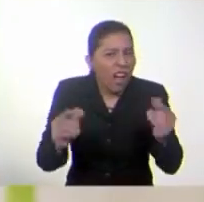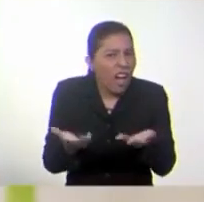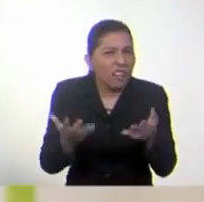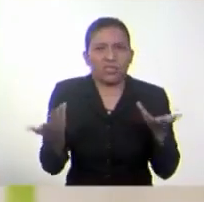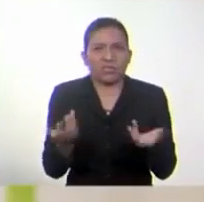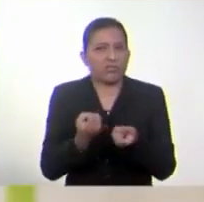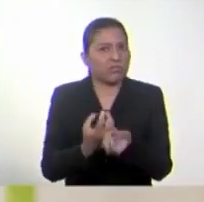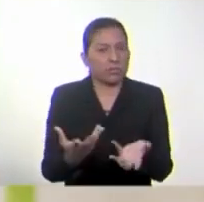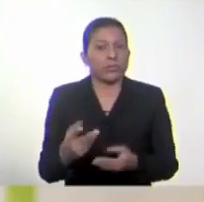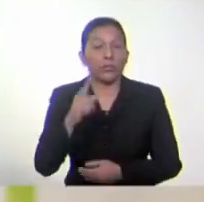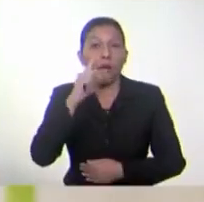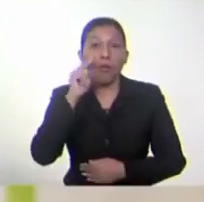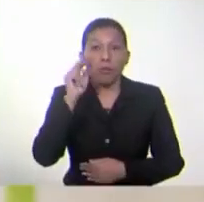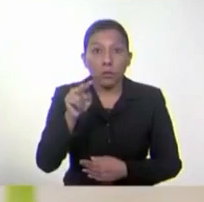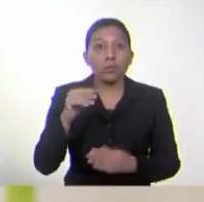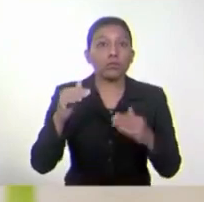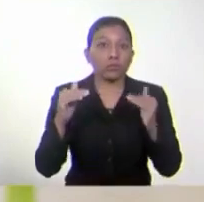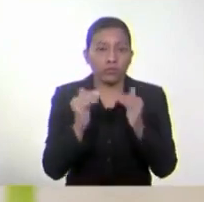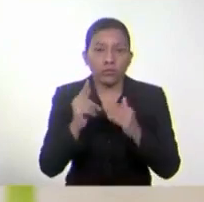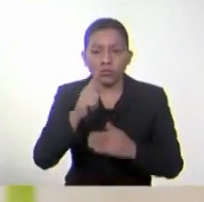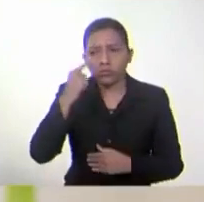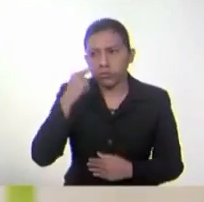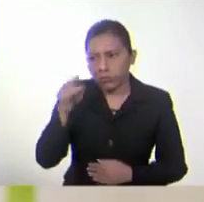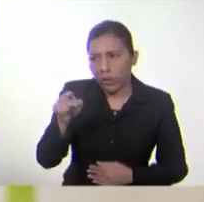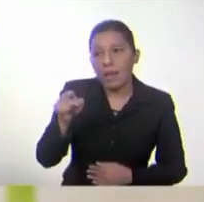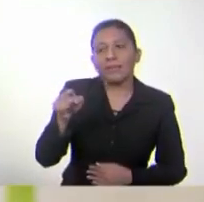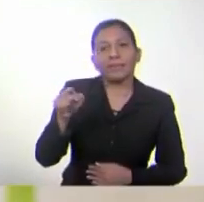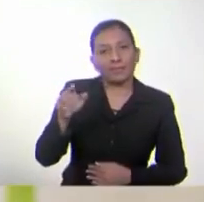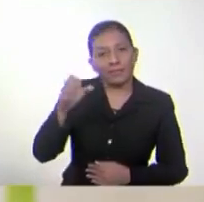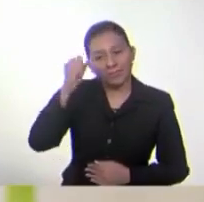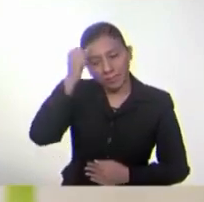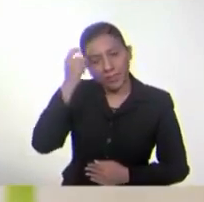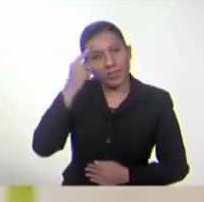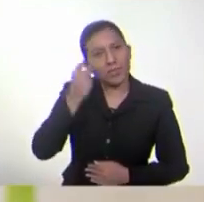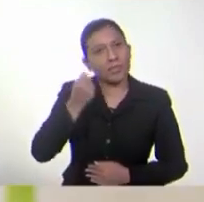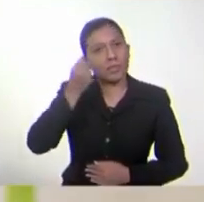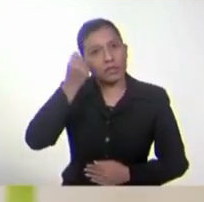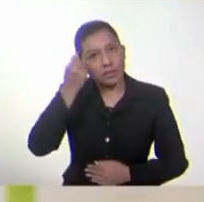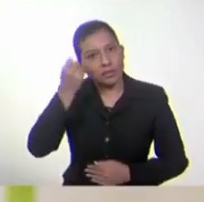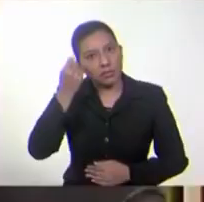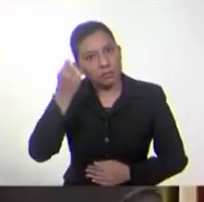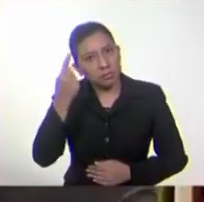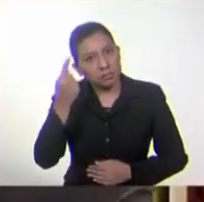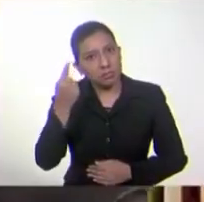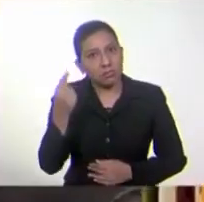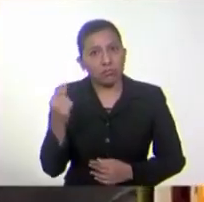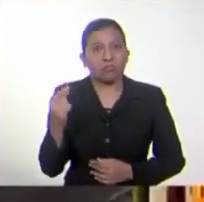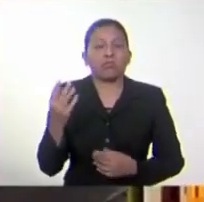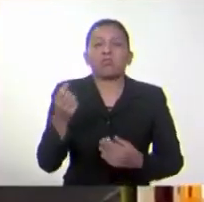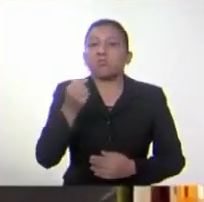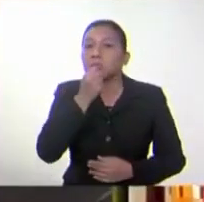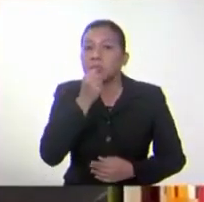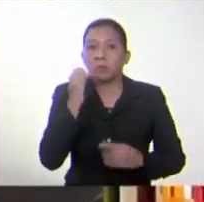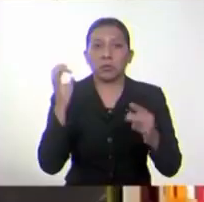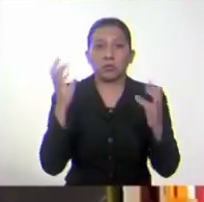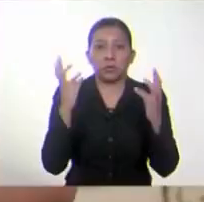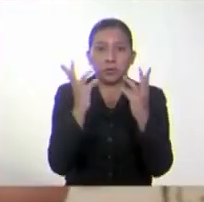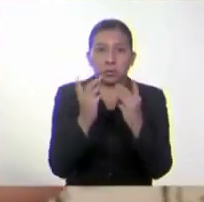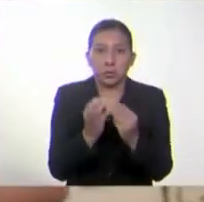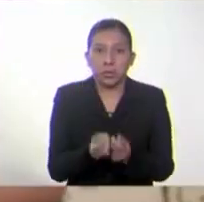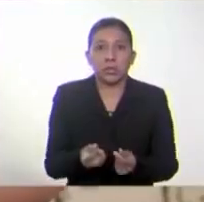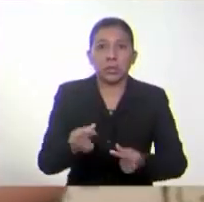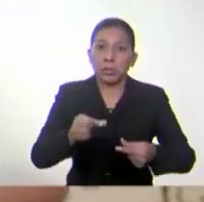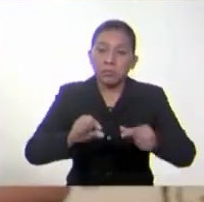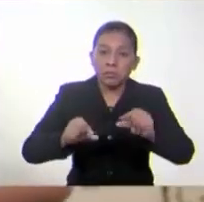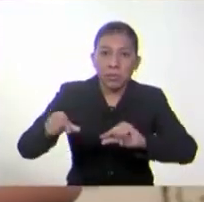aprender a visualizar los cambios químicos que ocurren en las reacciones mediante las ecuaciones químicas, ya que estos indican inicialmente